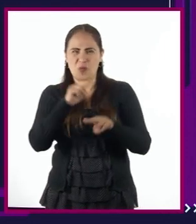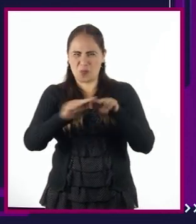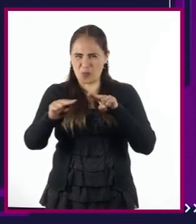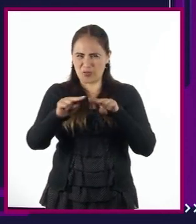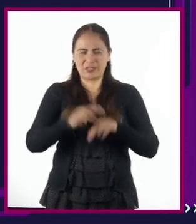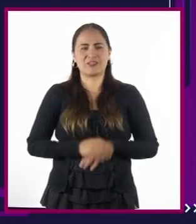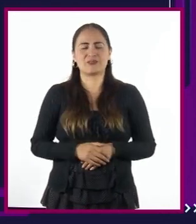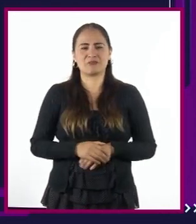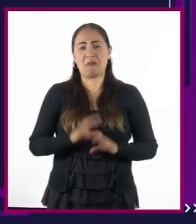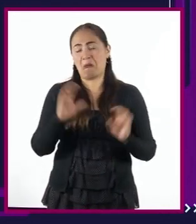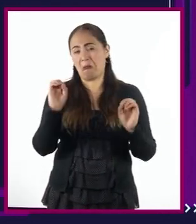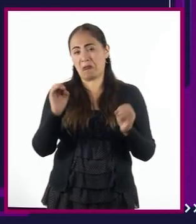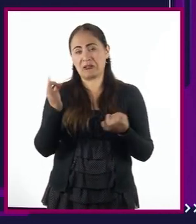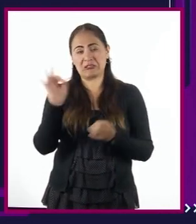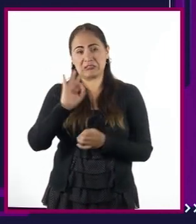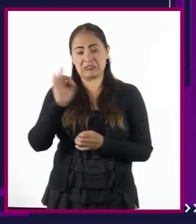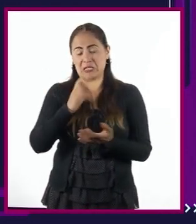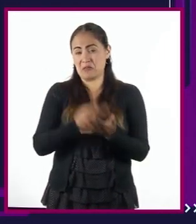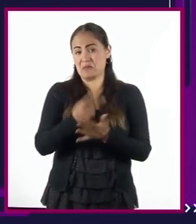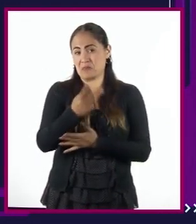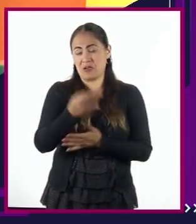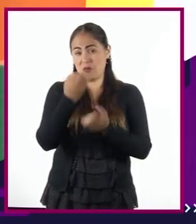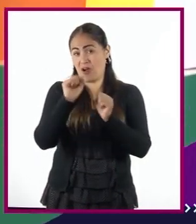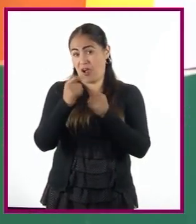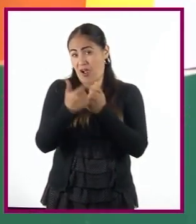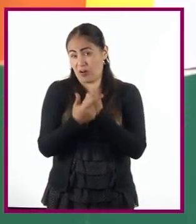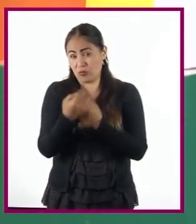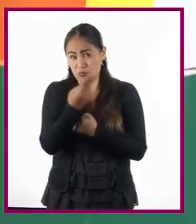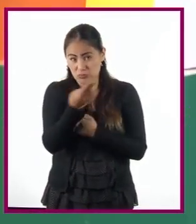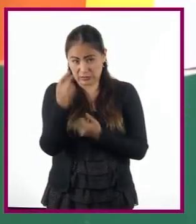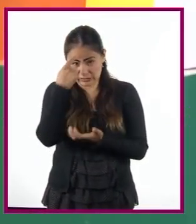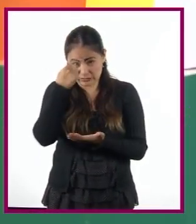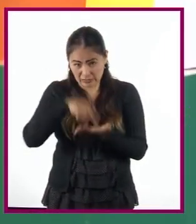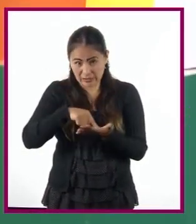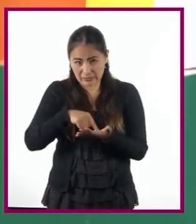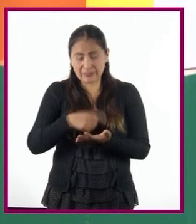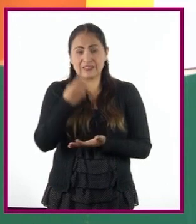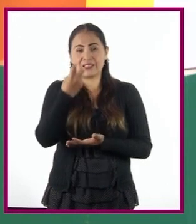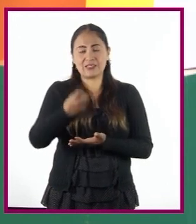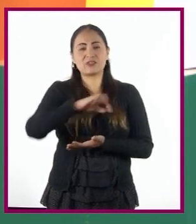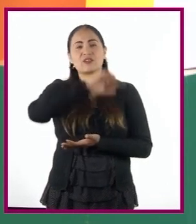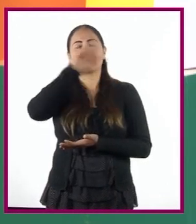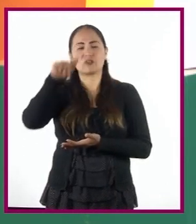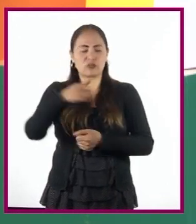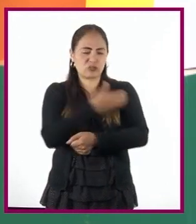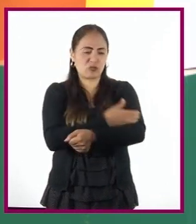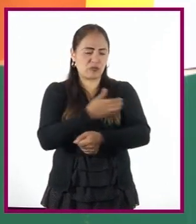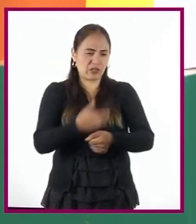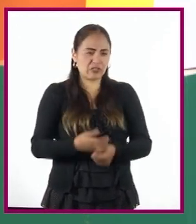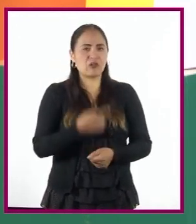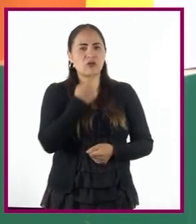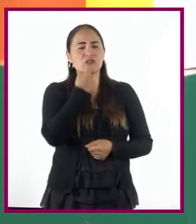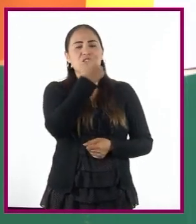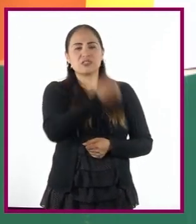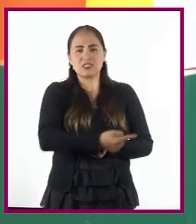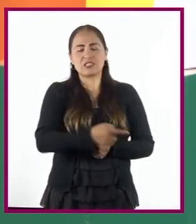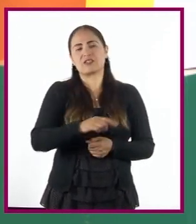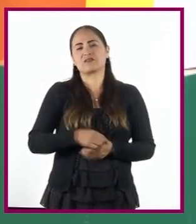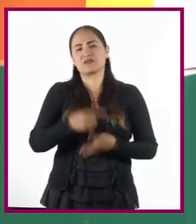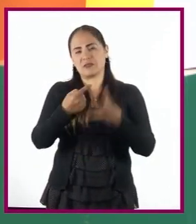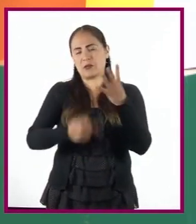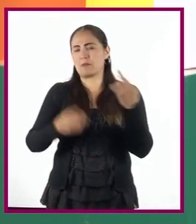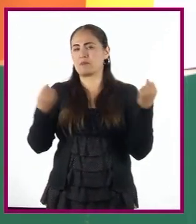¿Piensan que habrá algún otro motivo? Regístrenlo y coméntenlo posteriormente con sus compañeras, compañeros